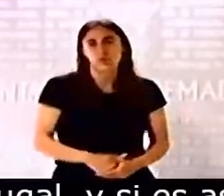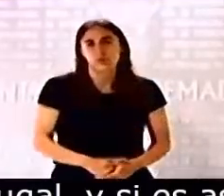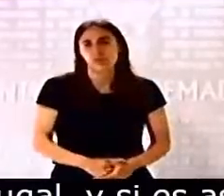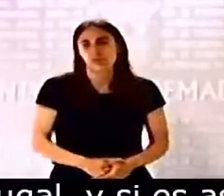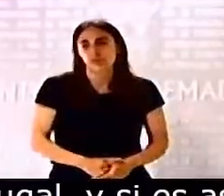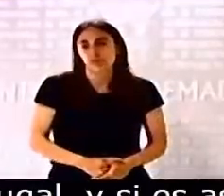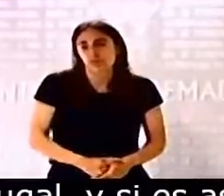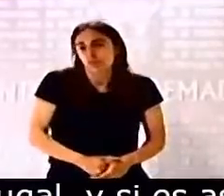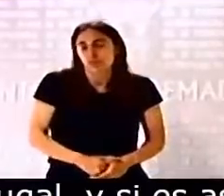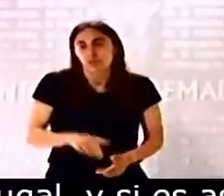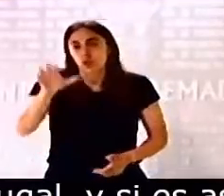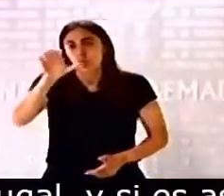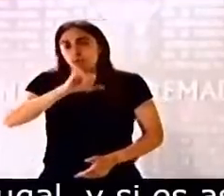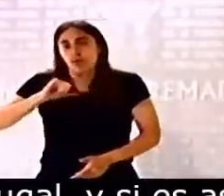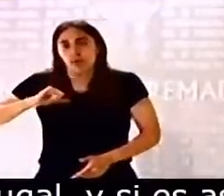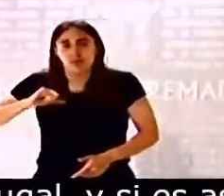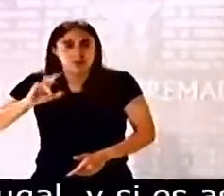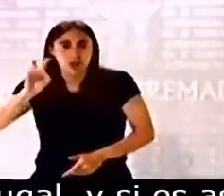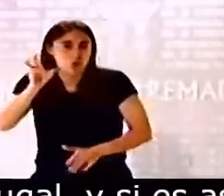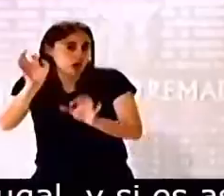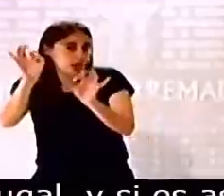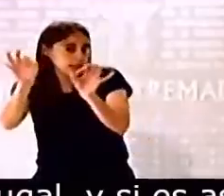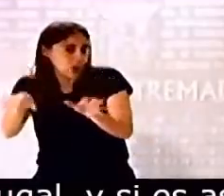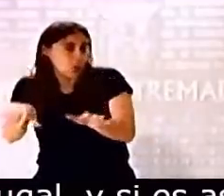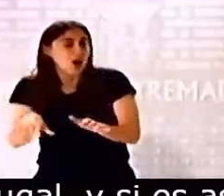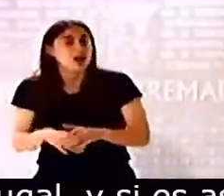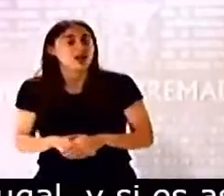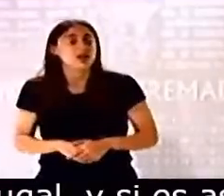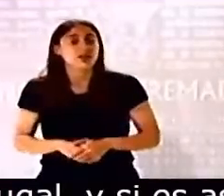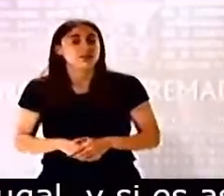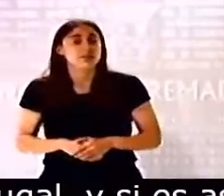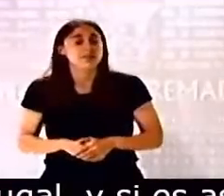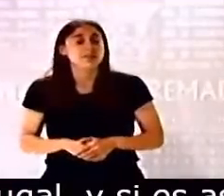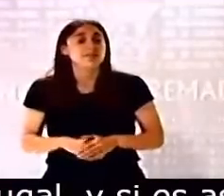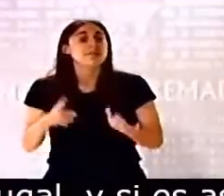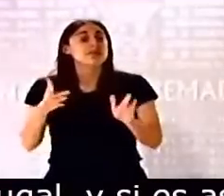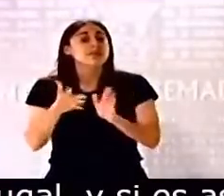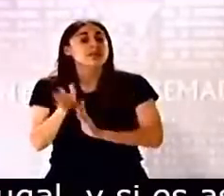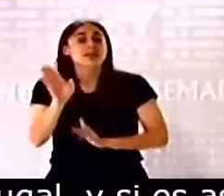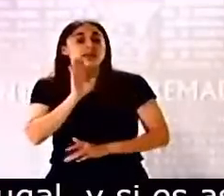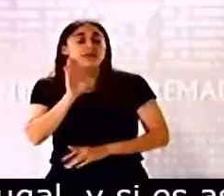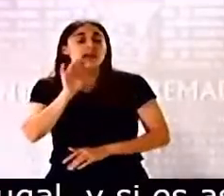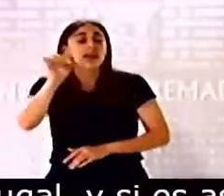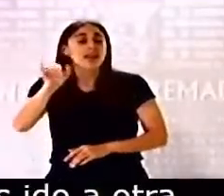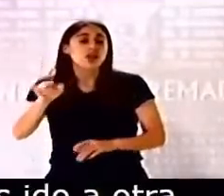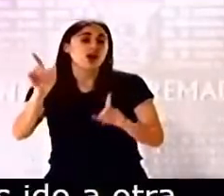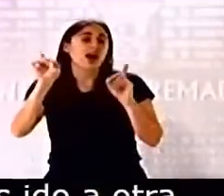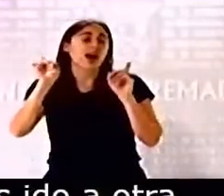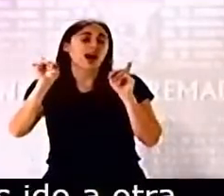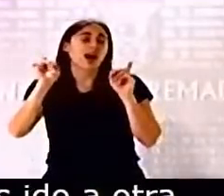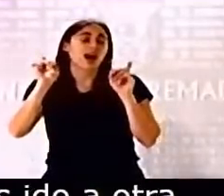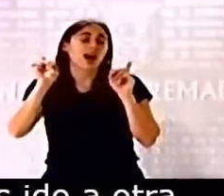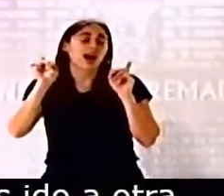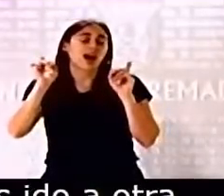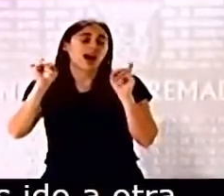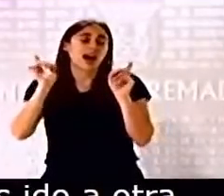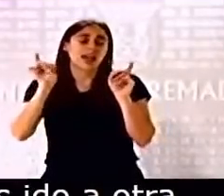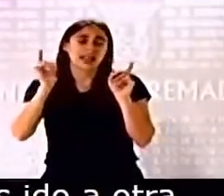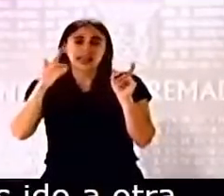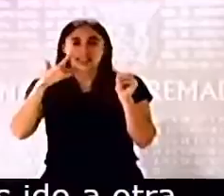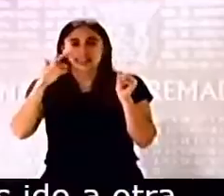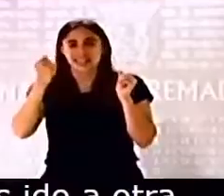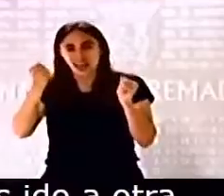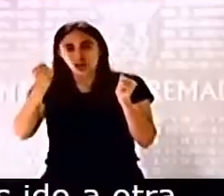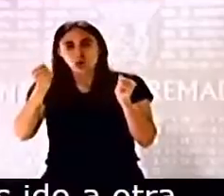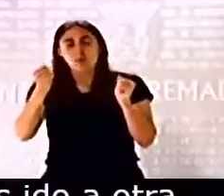igual que si hubiesen ido a otra comunidad autónoma. Por lo tanto, le decía, esto es una alerta de salud pública y es una